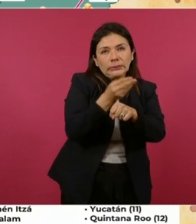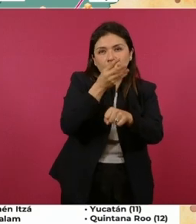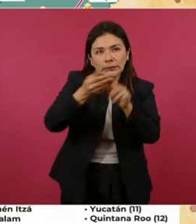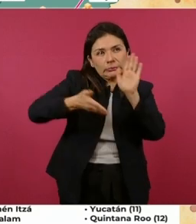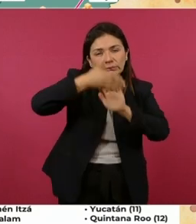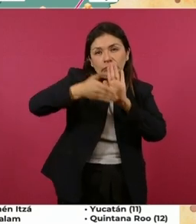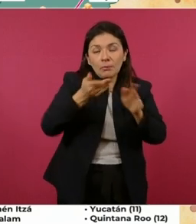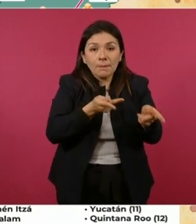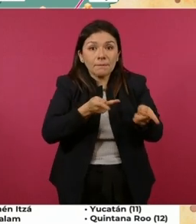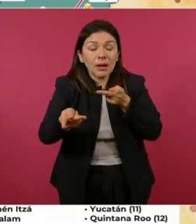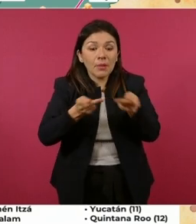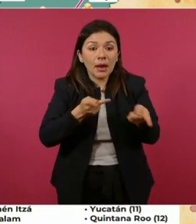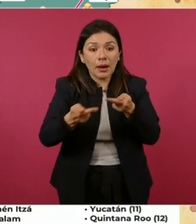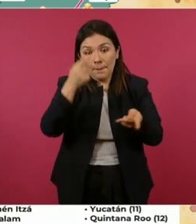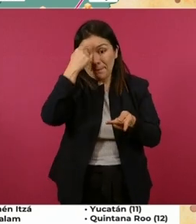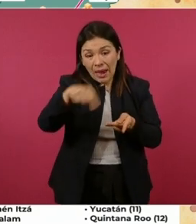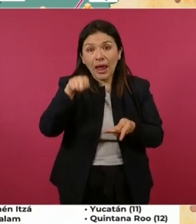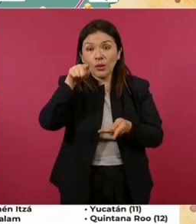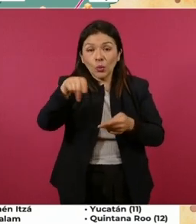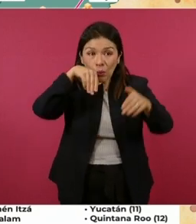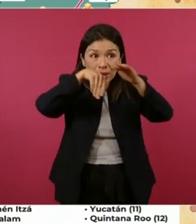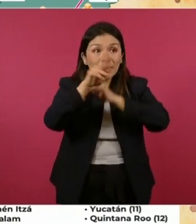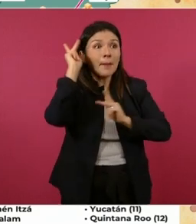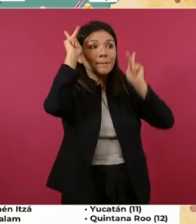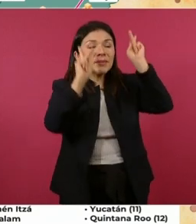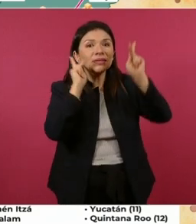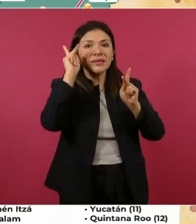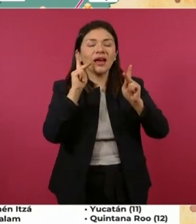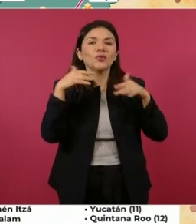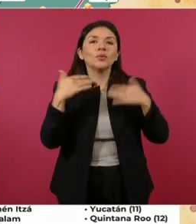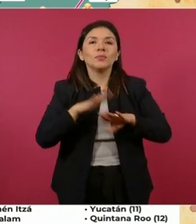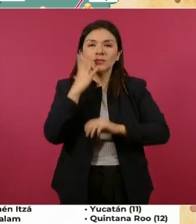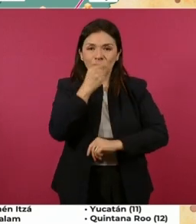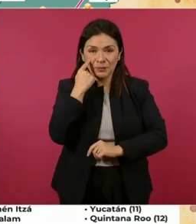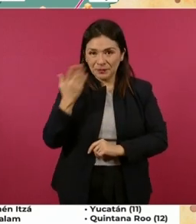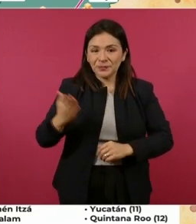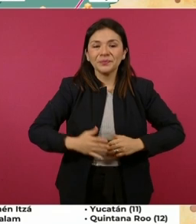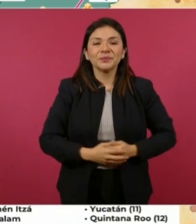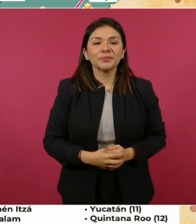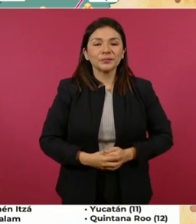estamos preparando para que la experiencia de visita sea mucho más